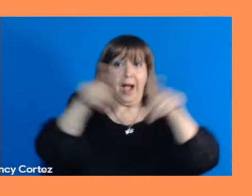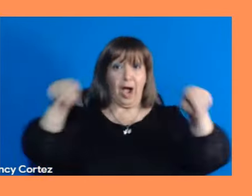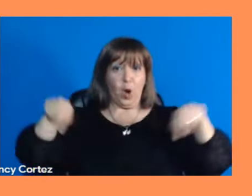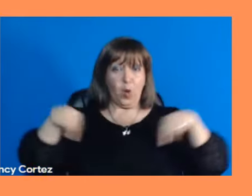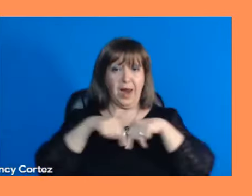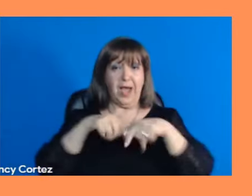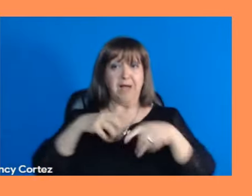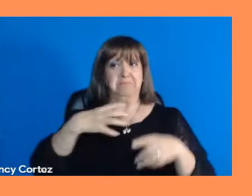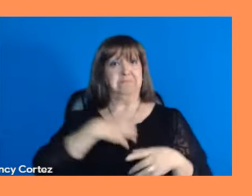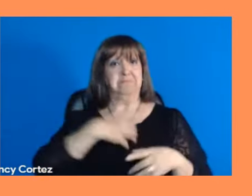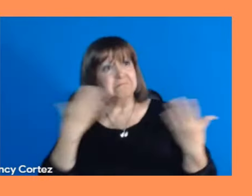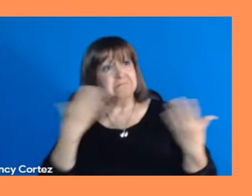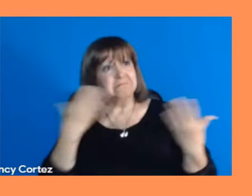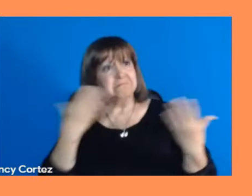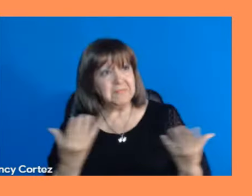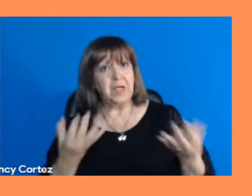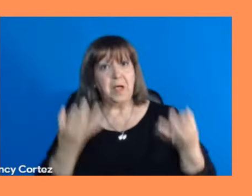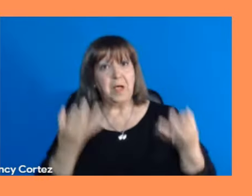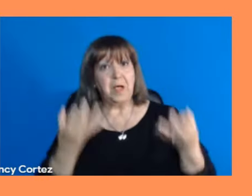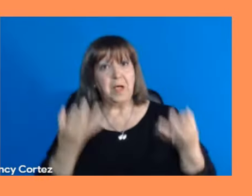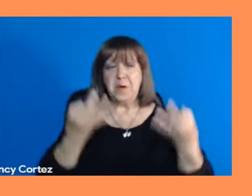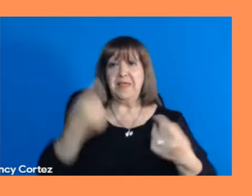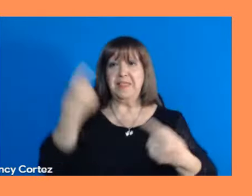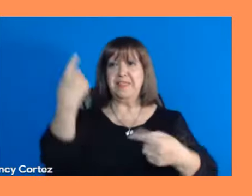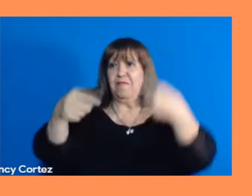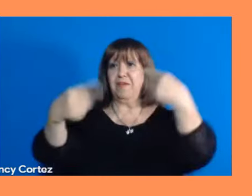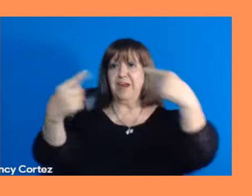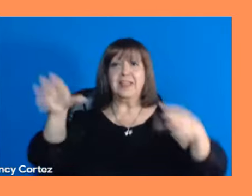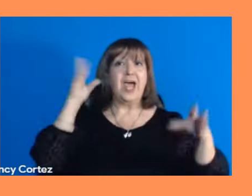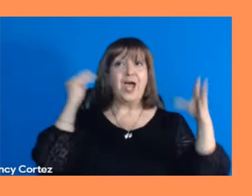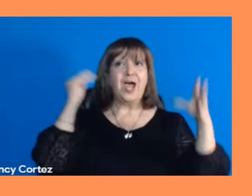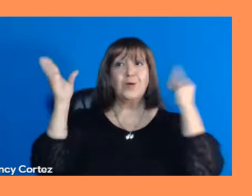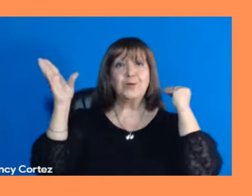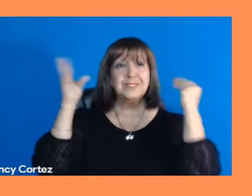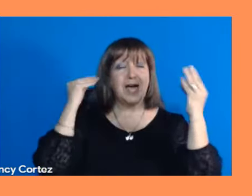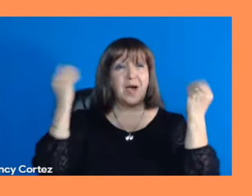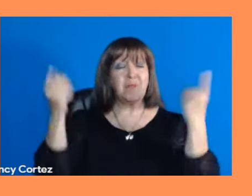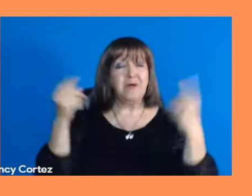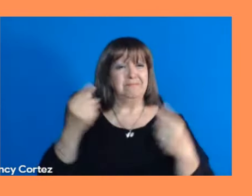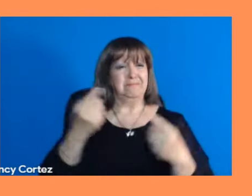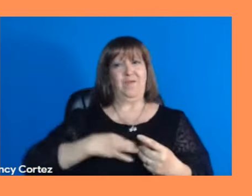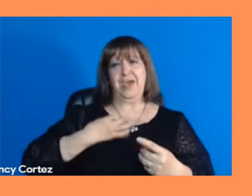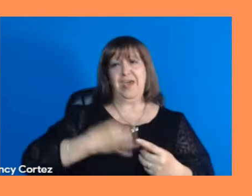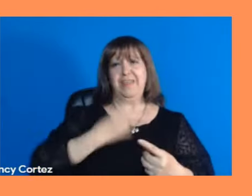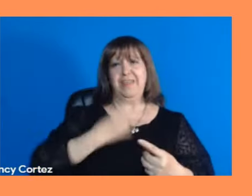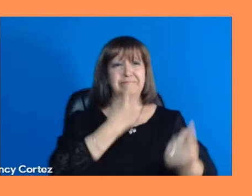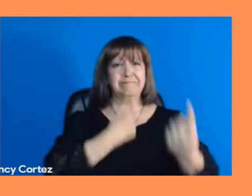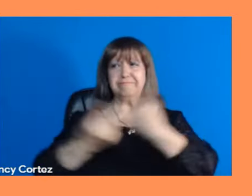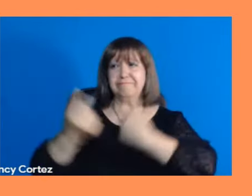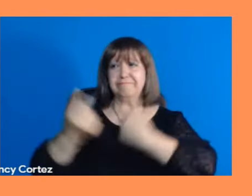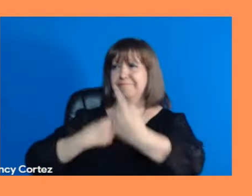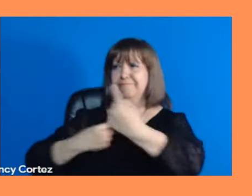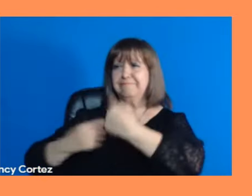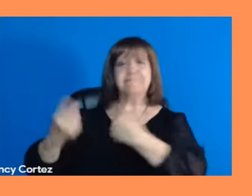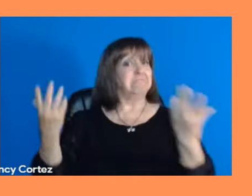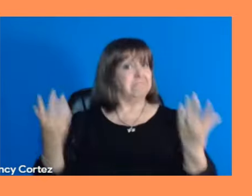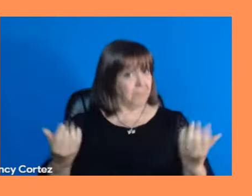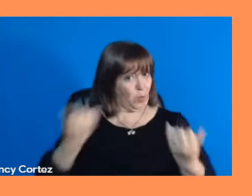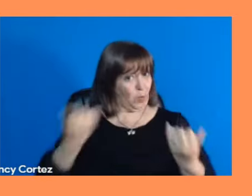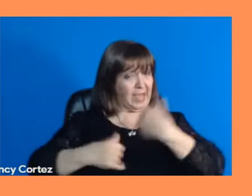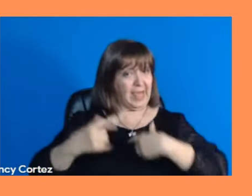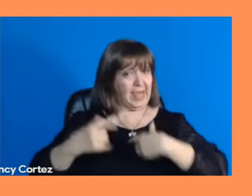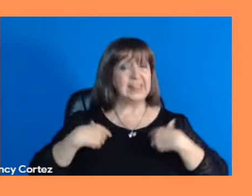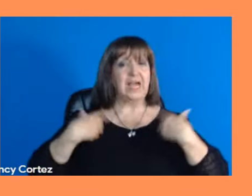diversas voces que expresan las vivencias sentipensantes, corporalidades diversas e